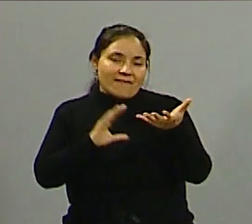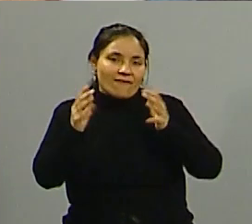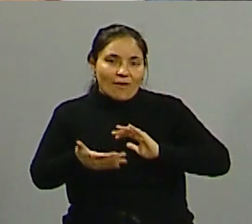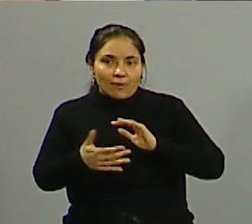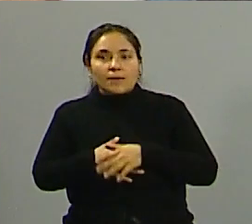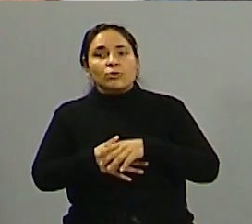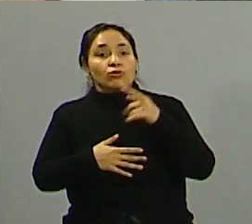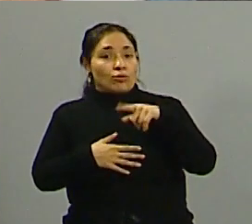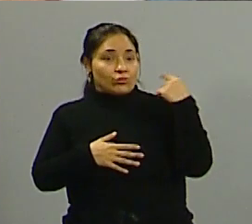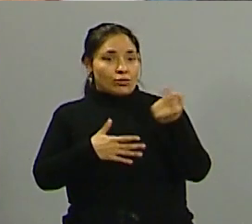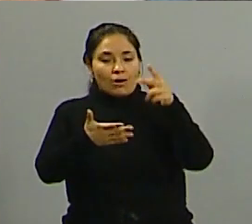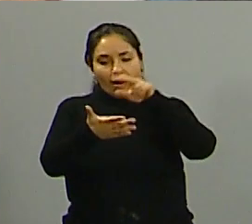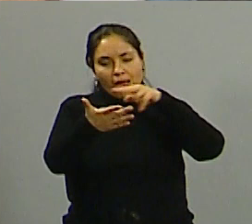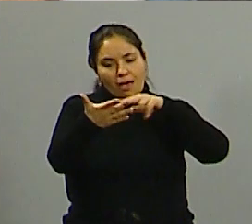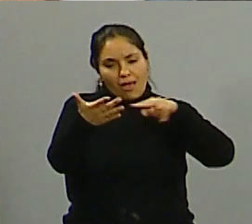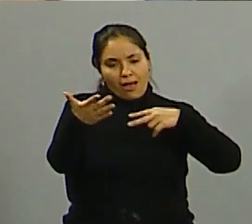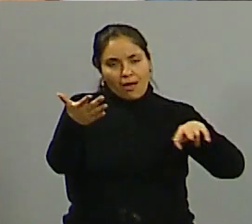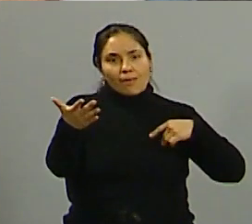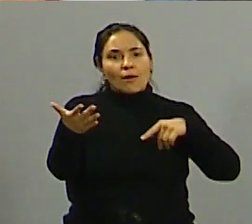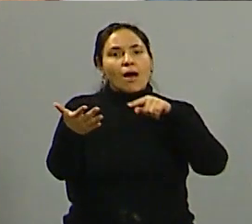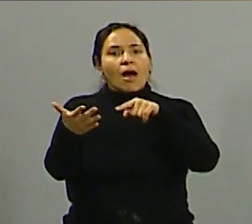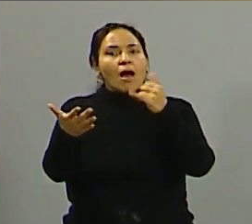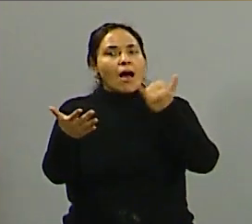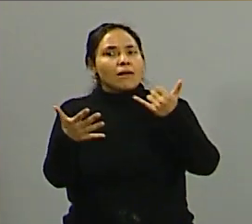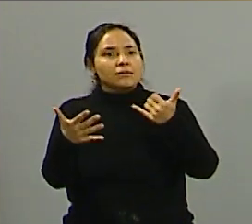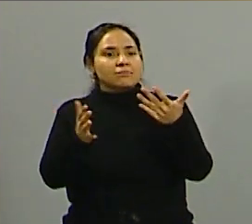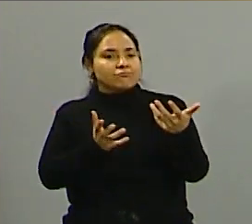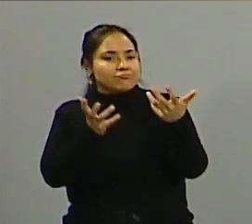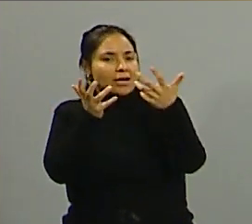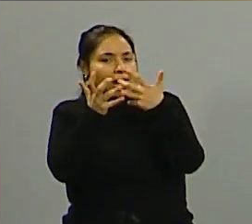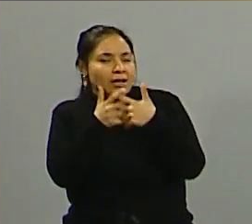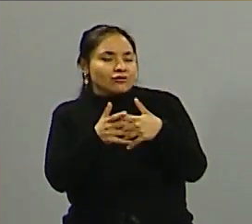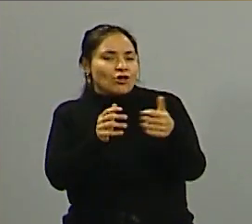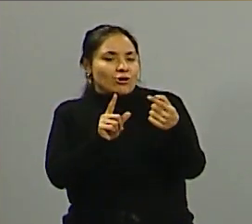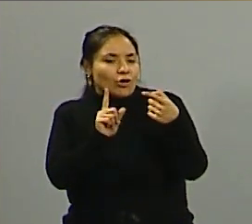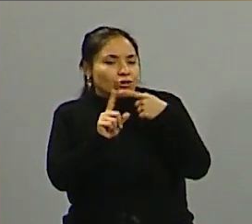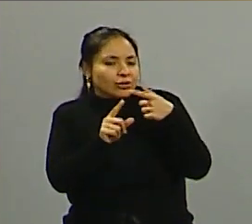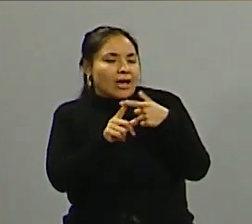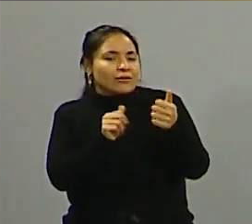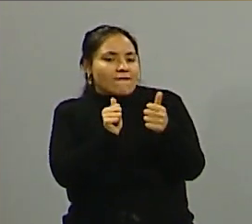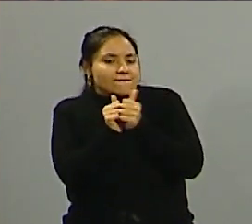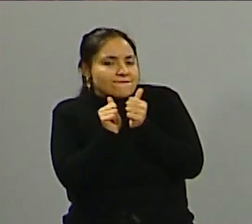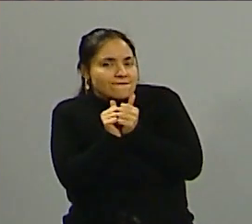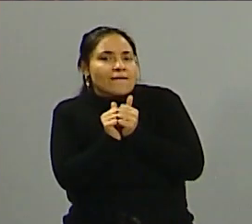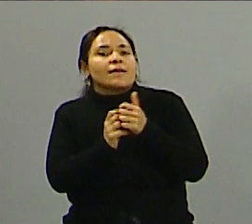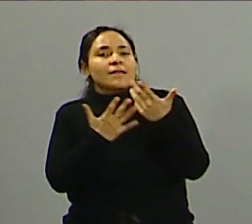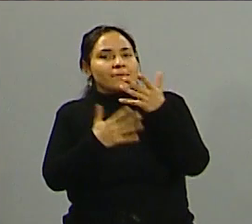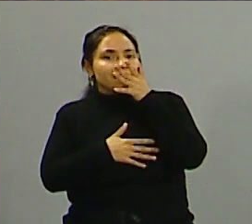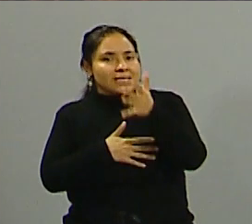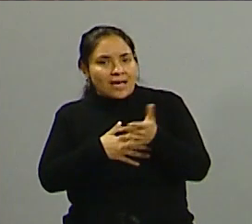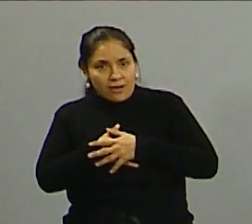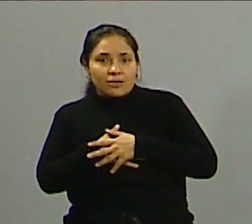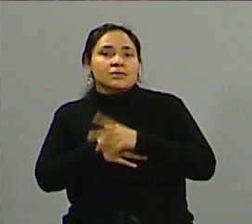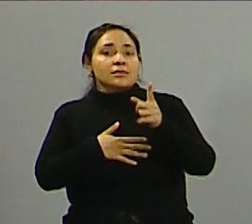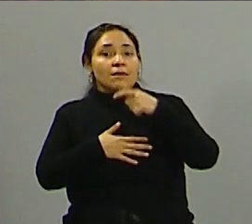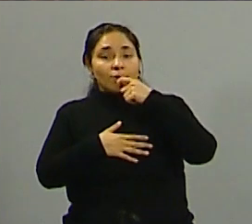algunas crónicas, generaba relaciones tan cercanas que se acercaba a comer en la misma